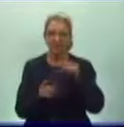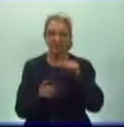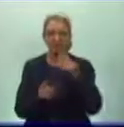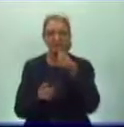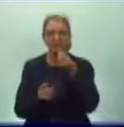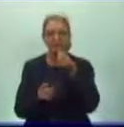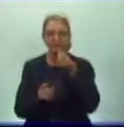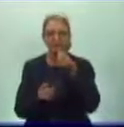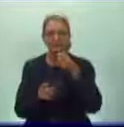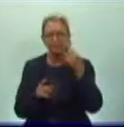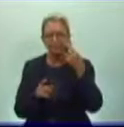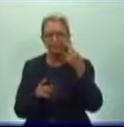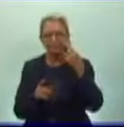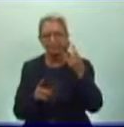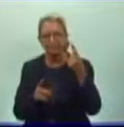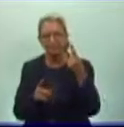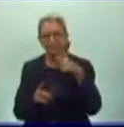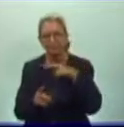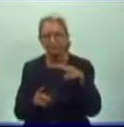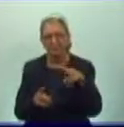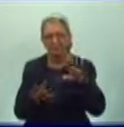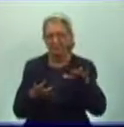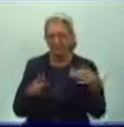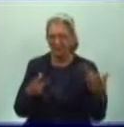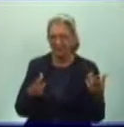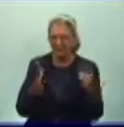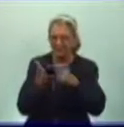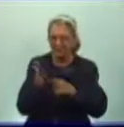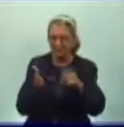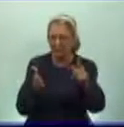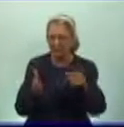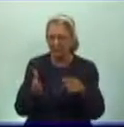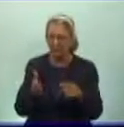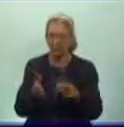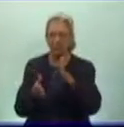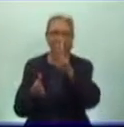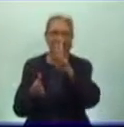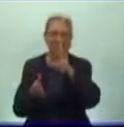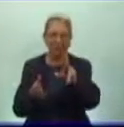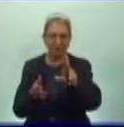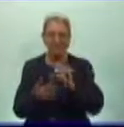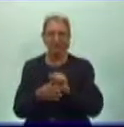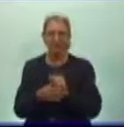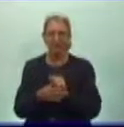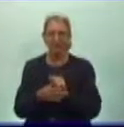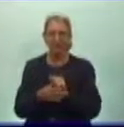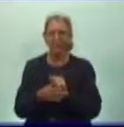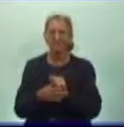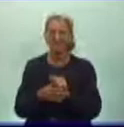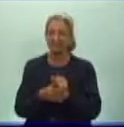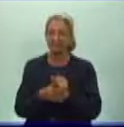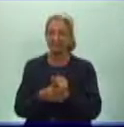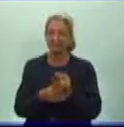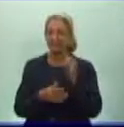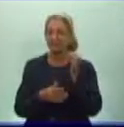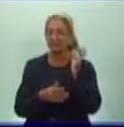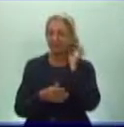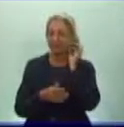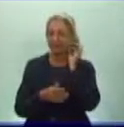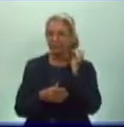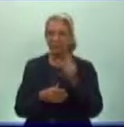que trabajamos en encuentros anteriores. La sílaba, la B en BR, A en febrero, en